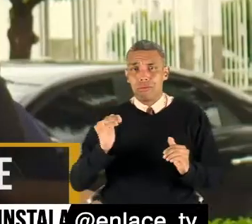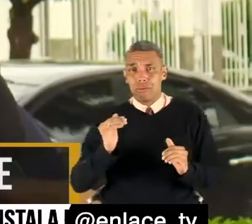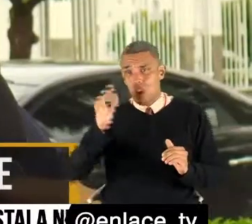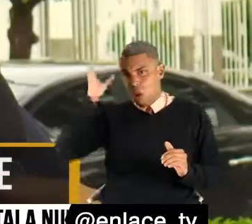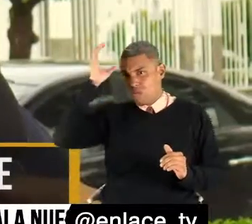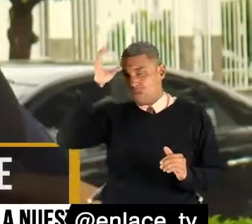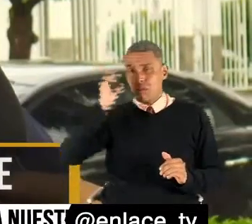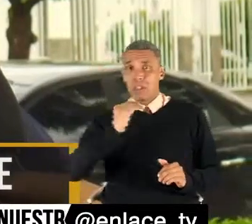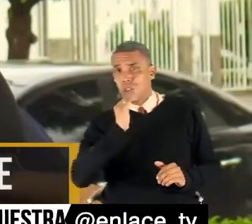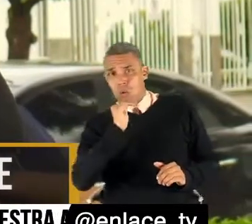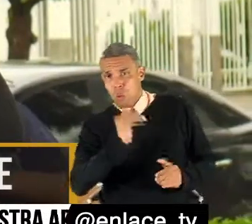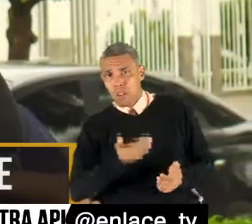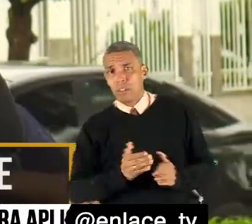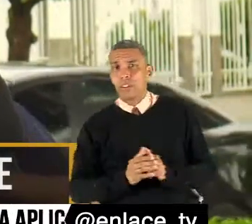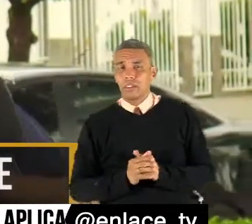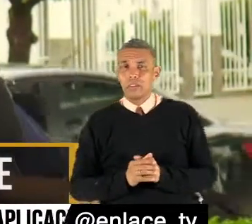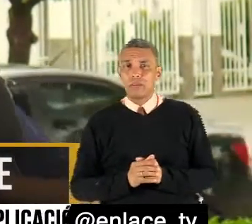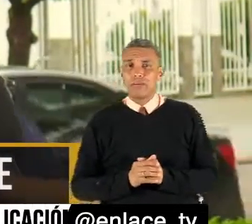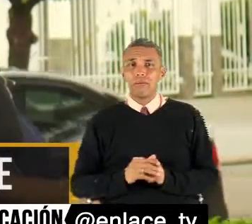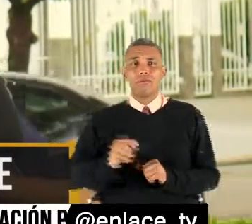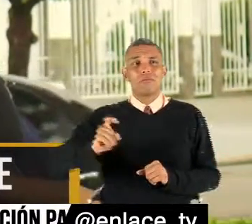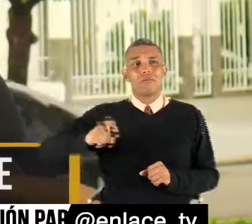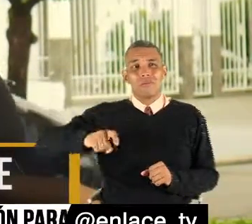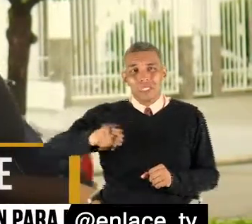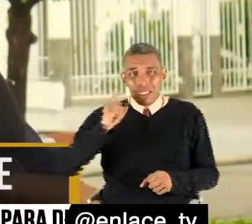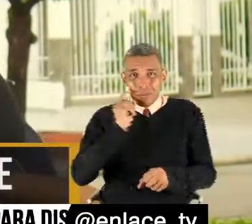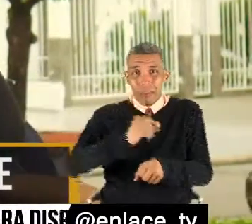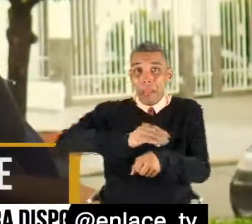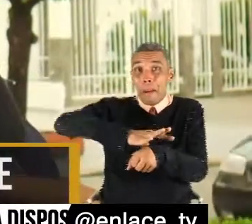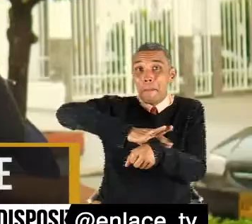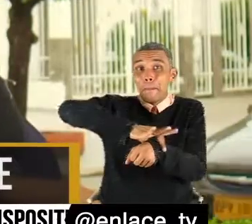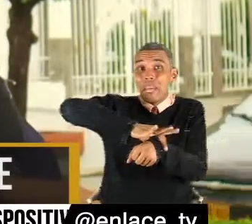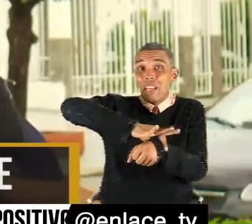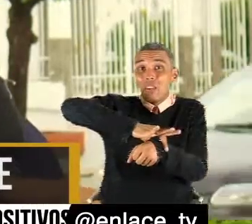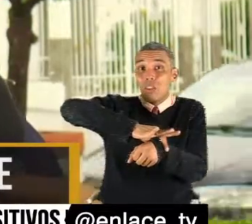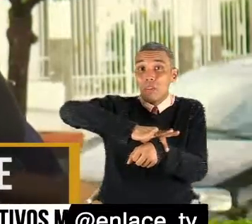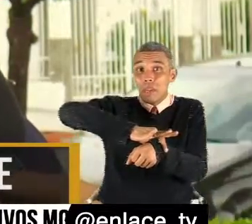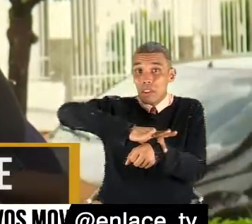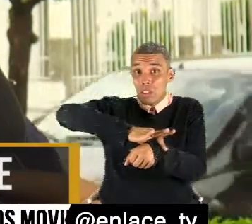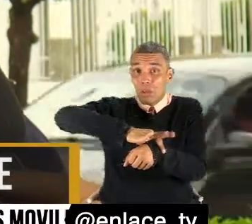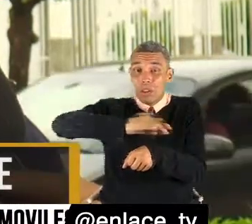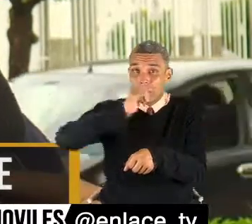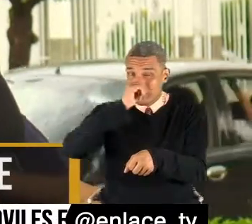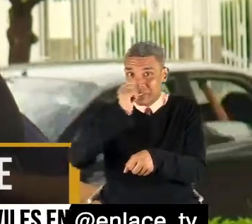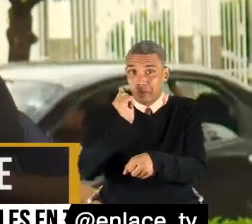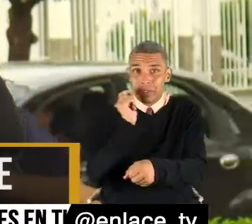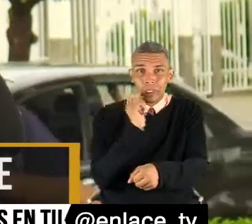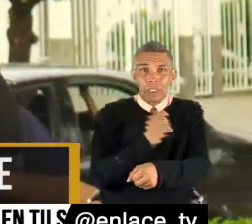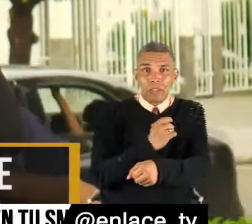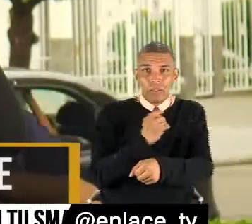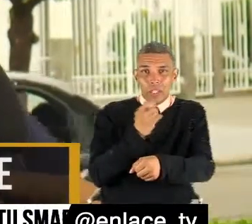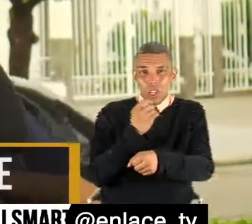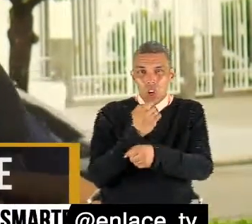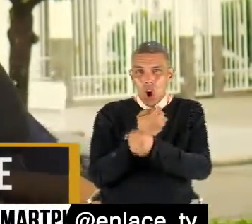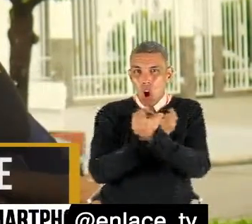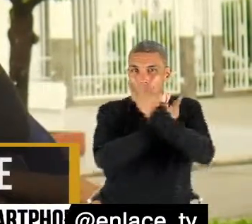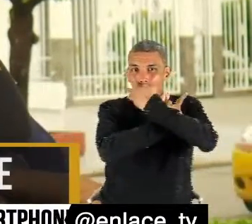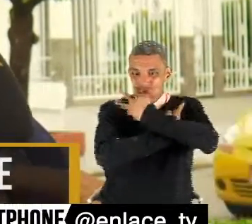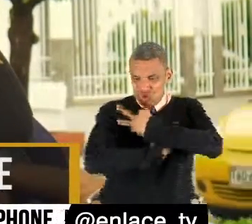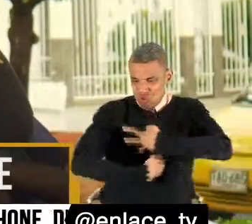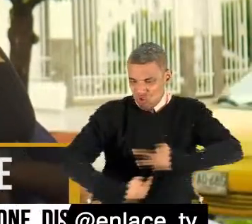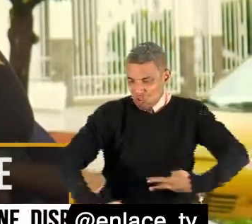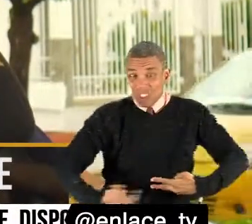¿no? Porque él necesita un microcirujano vascular. La operación que le van a hacer a él es con un